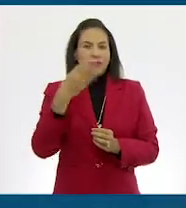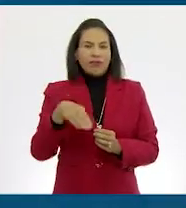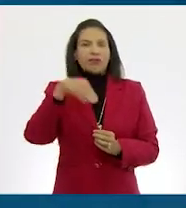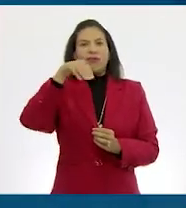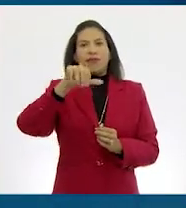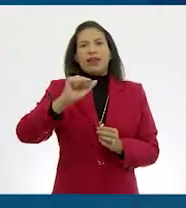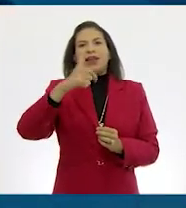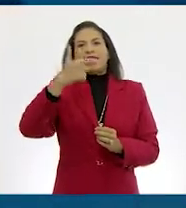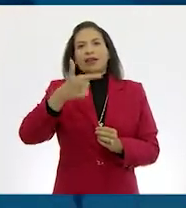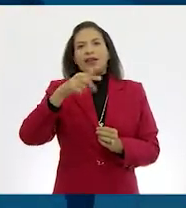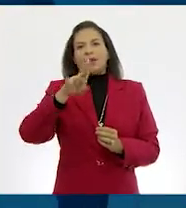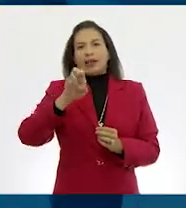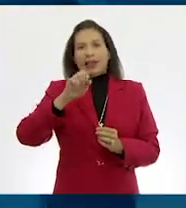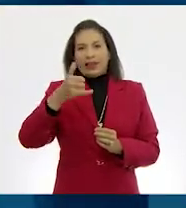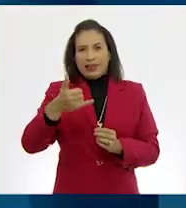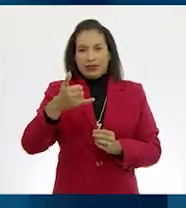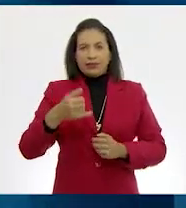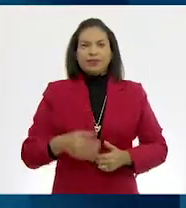mago